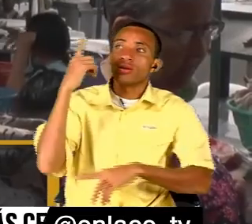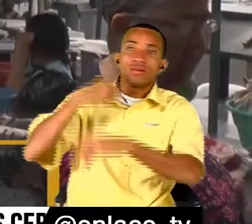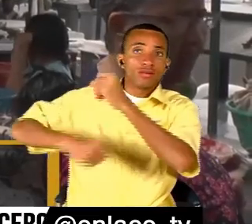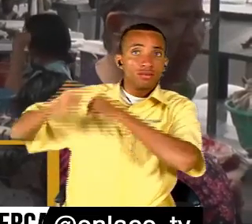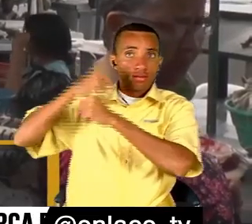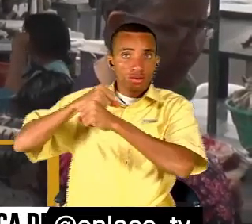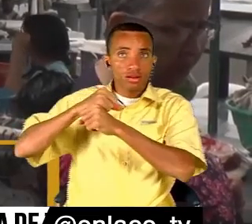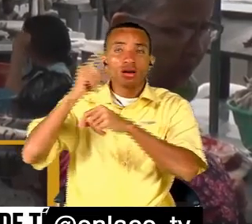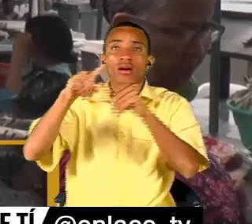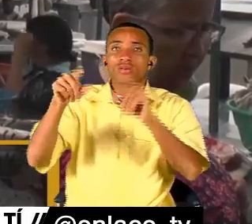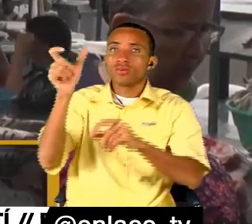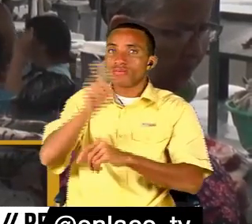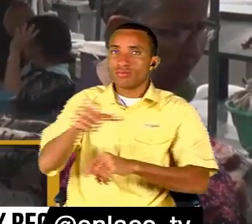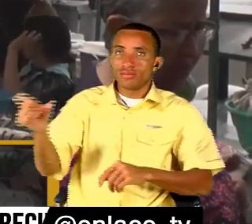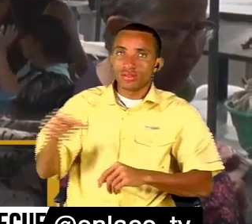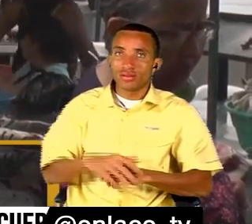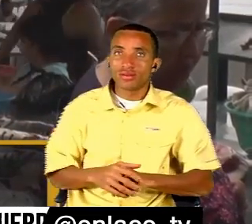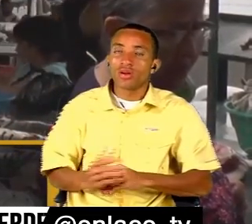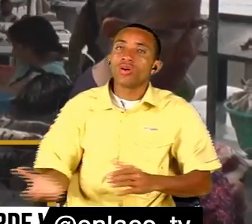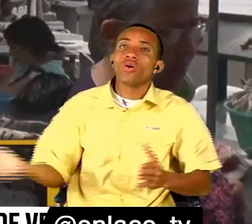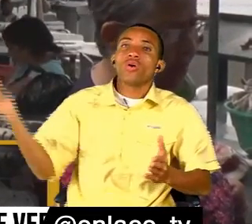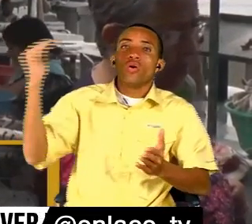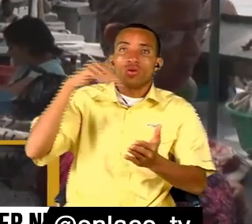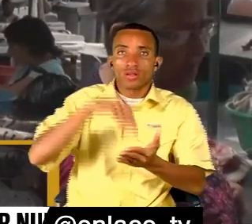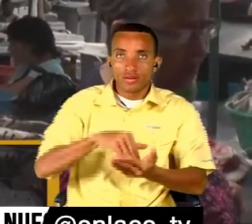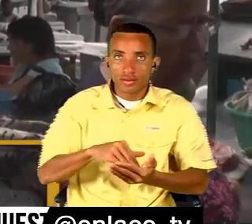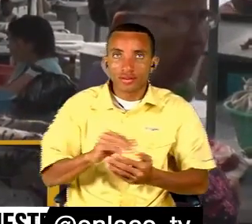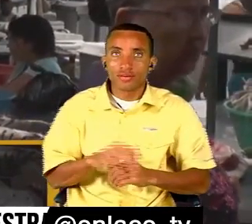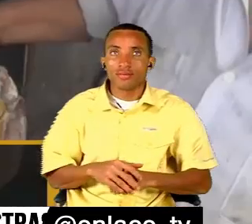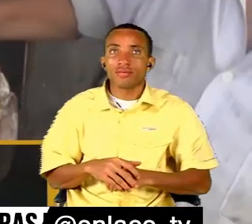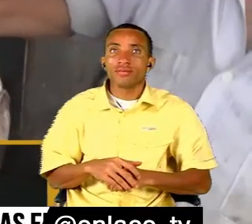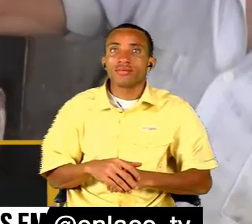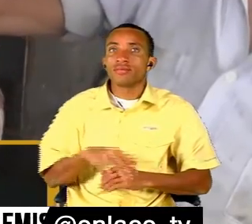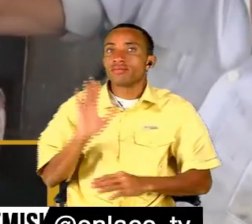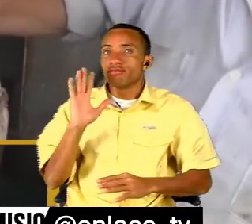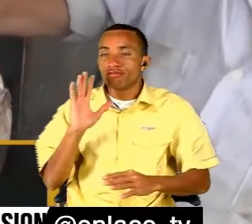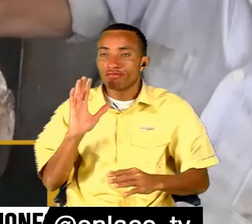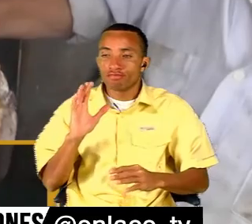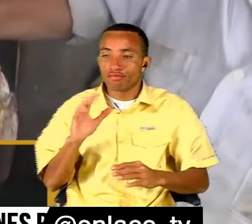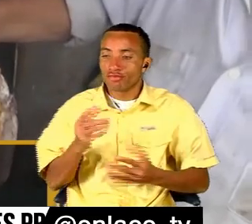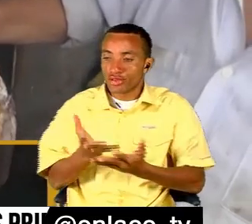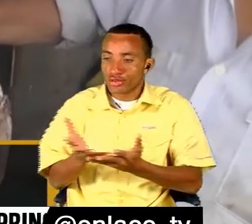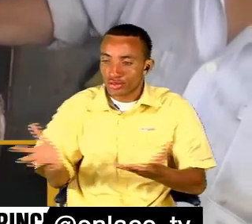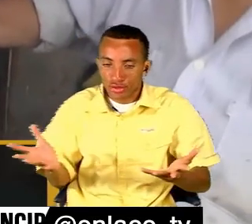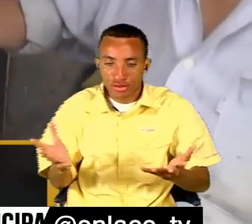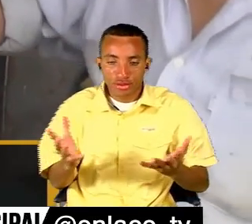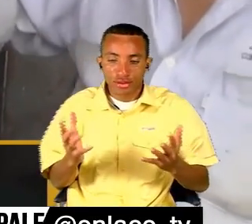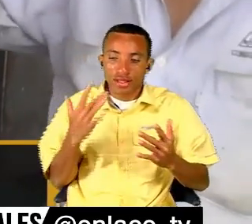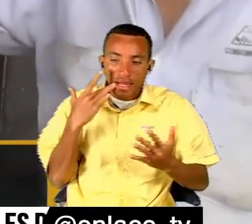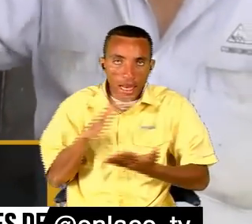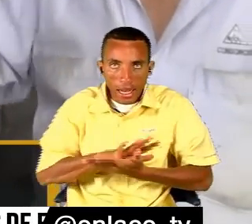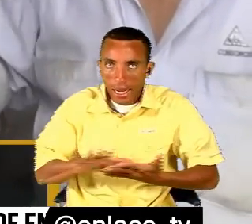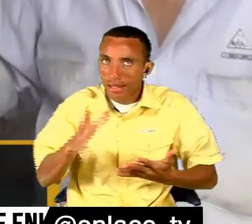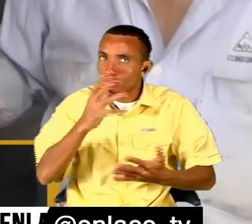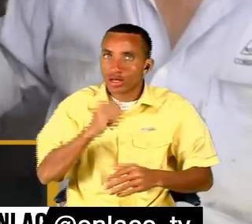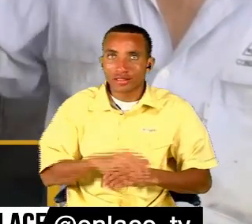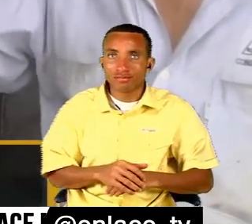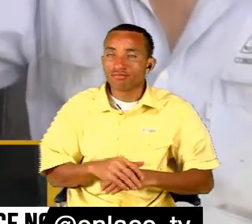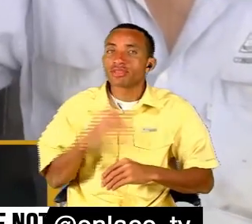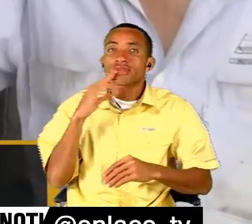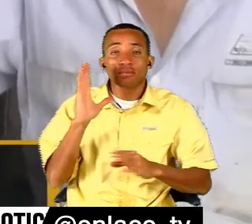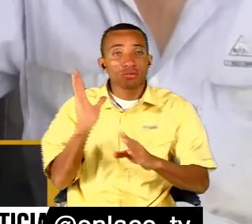personas vienen o vuelven a incurrir, como son algunos materiales no sanitarios, ¿sí?, que pueden traer problemas